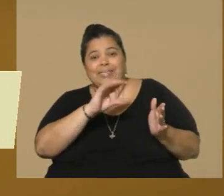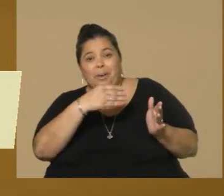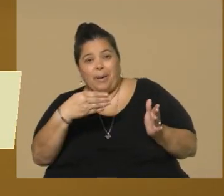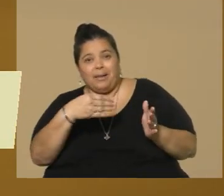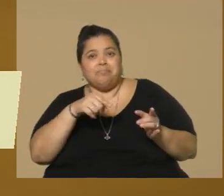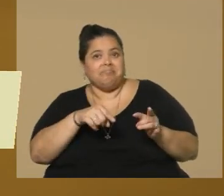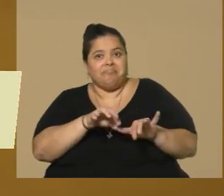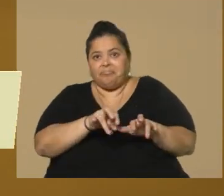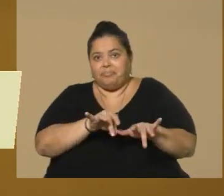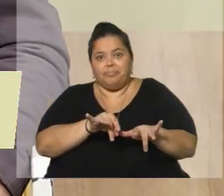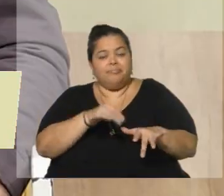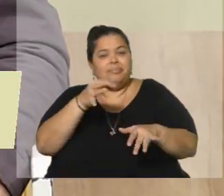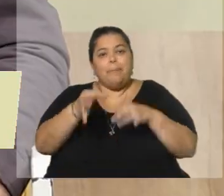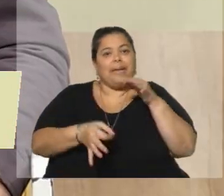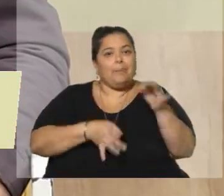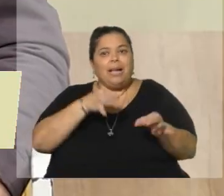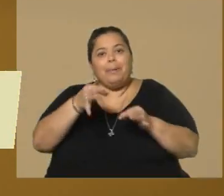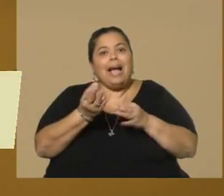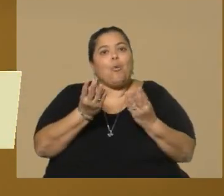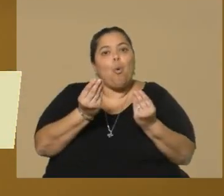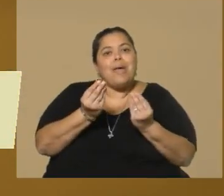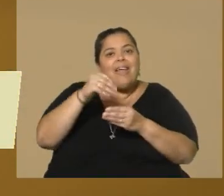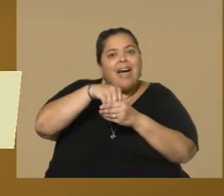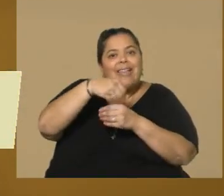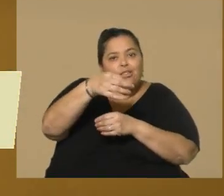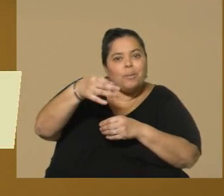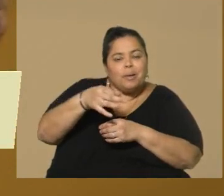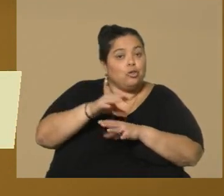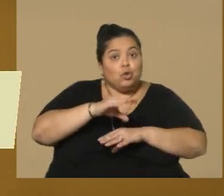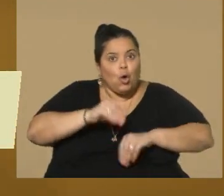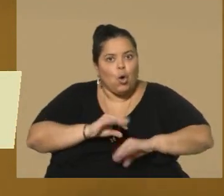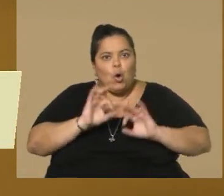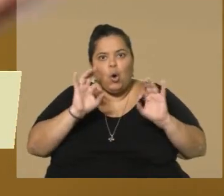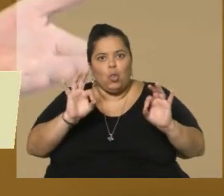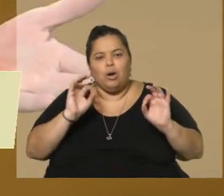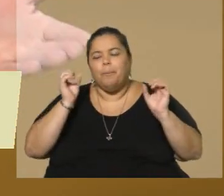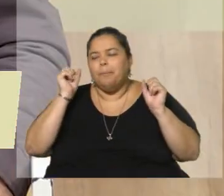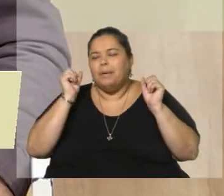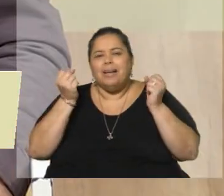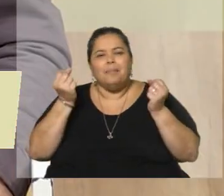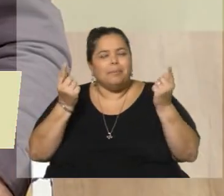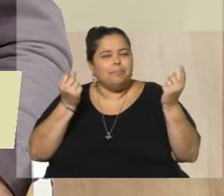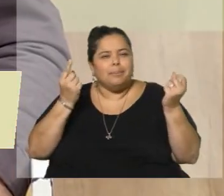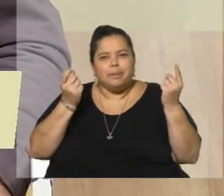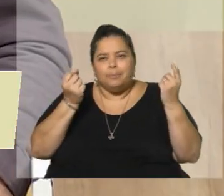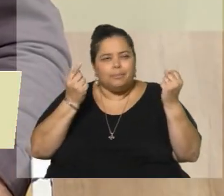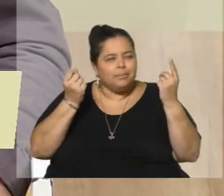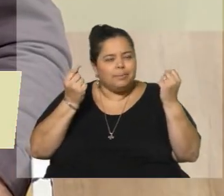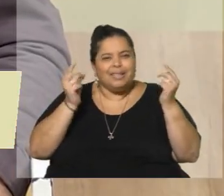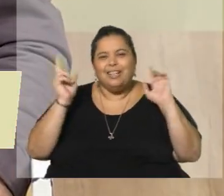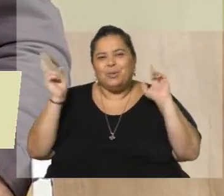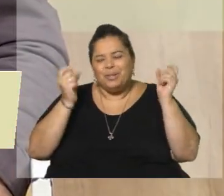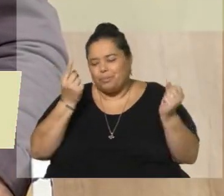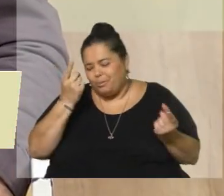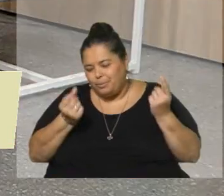Inteligencia artificial que le decía como estaba la humedad adentro exactamente y se sentía además el crepitar de los del grano